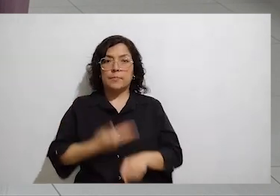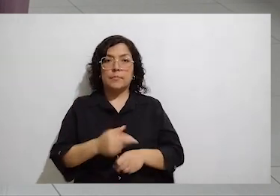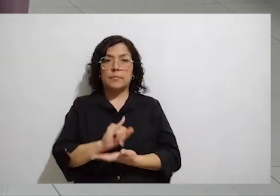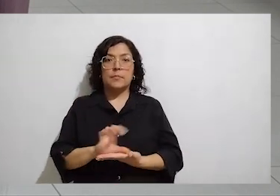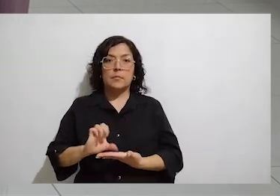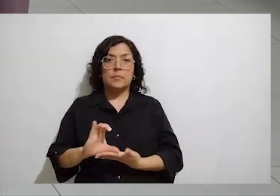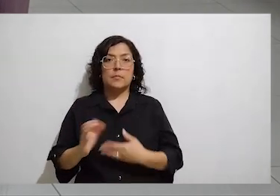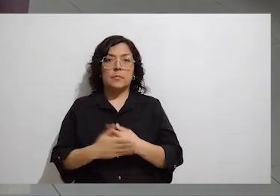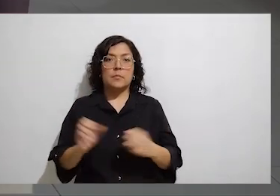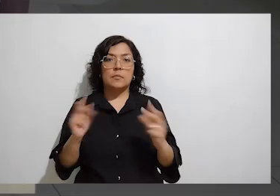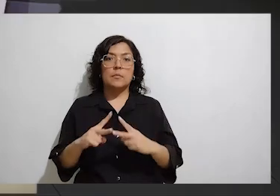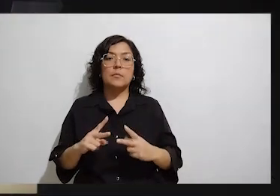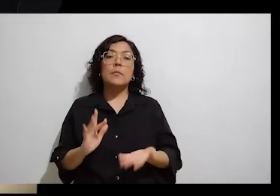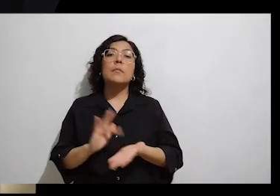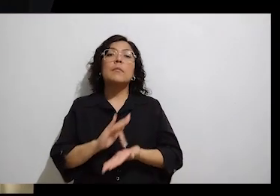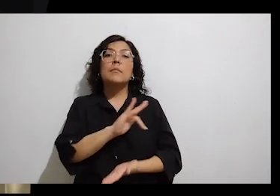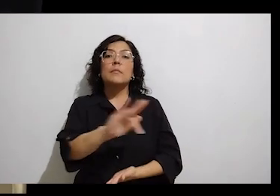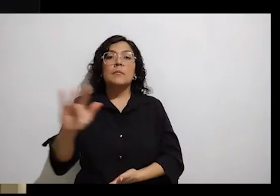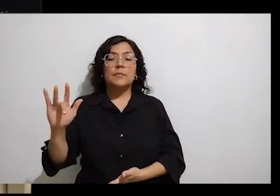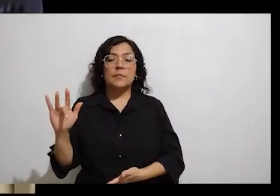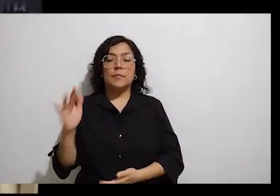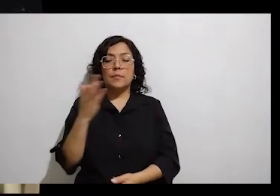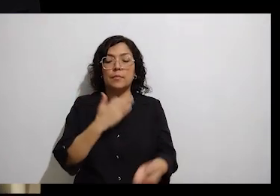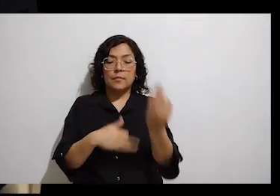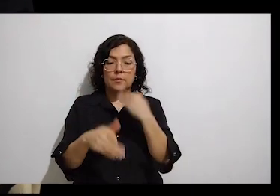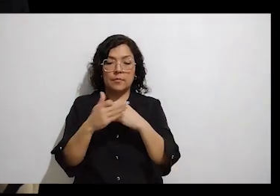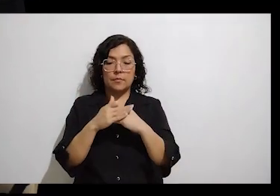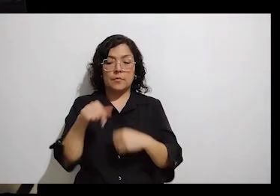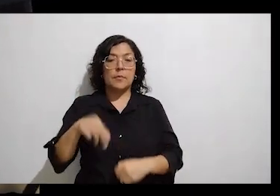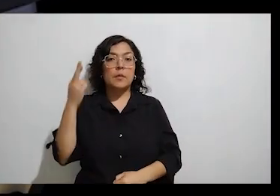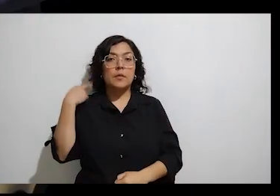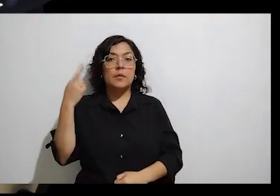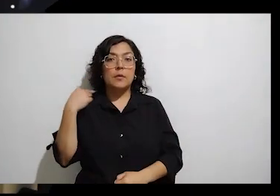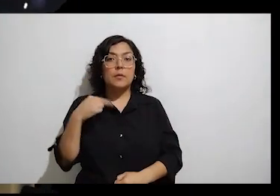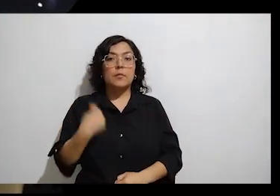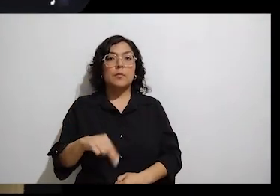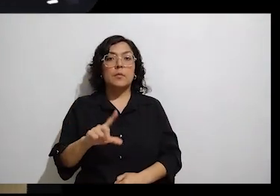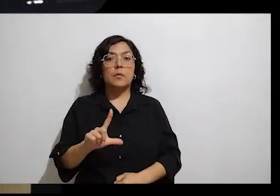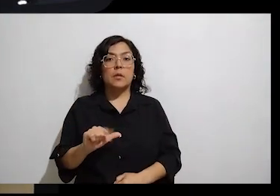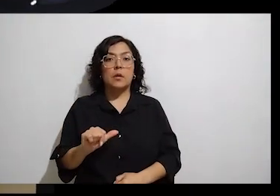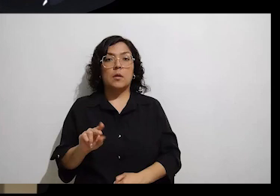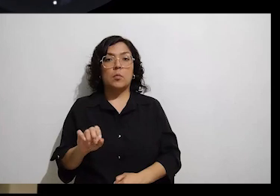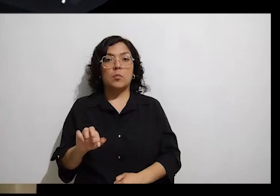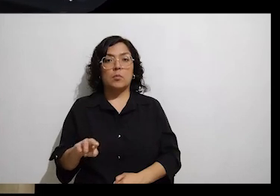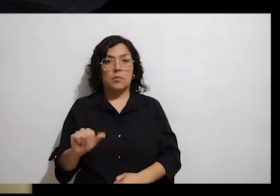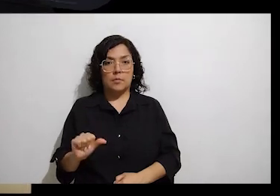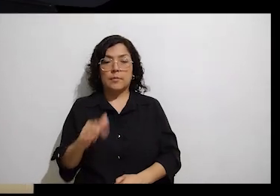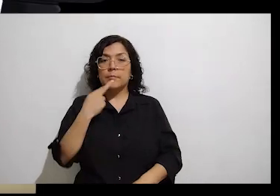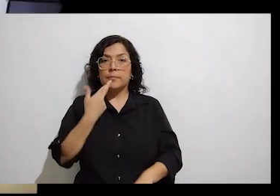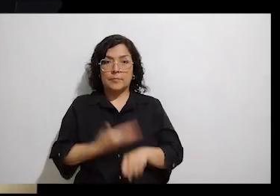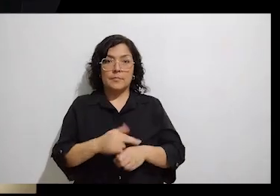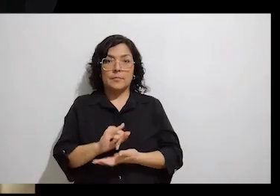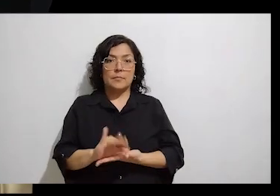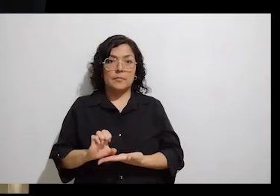próxima. Y bueno, fue todo. Muchísimas gracias por haber estado aquí con nosotros en su programa La Urna, esta producción del Instituto Electoral de